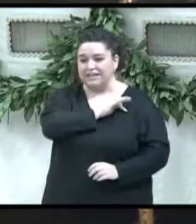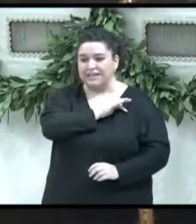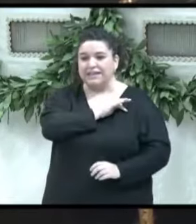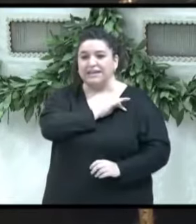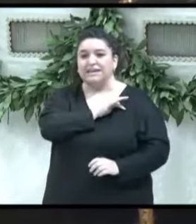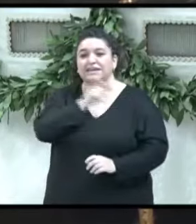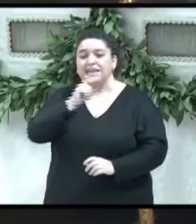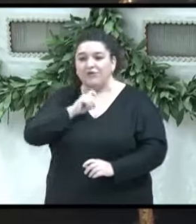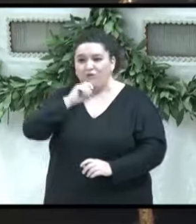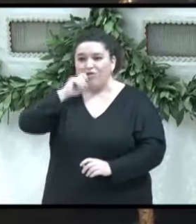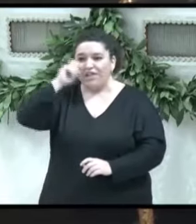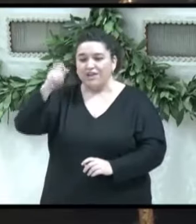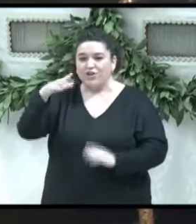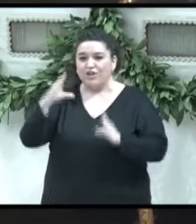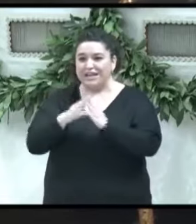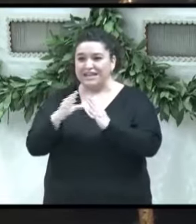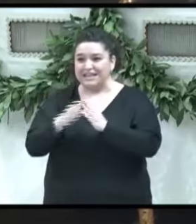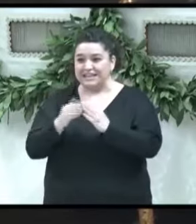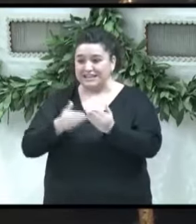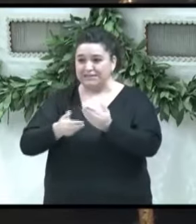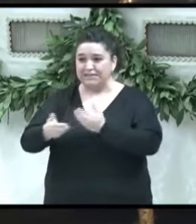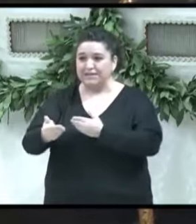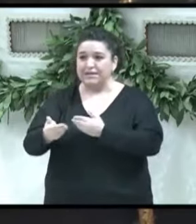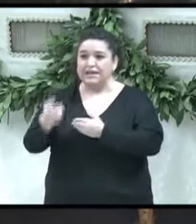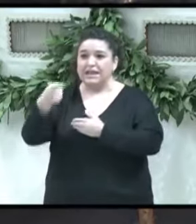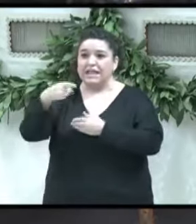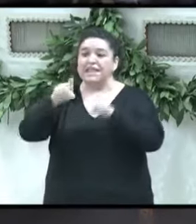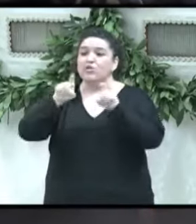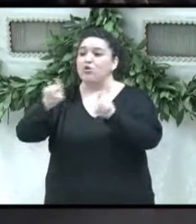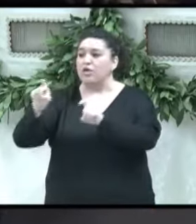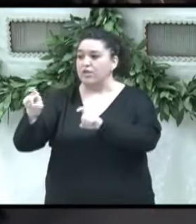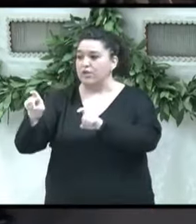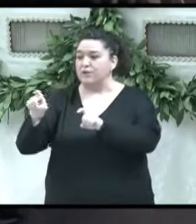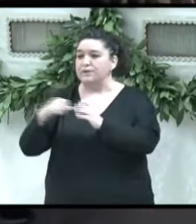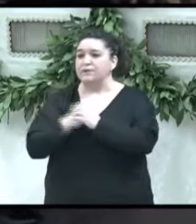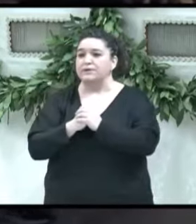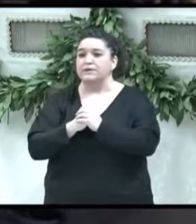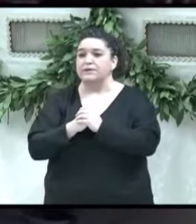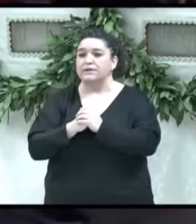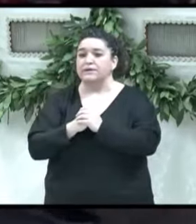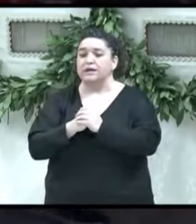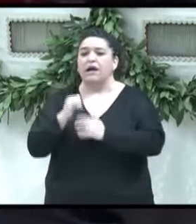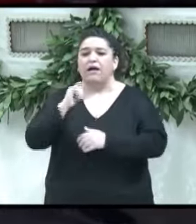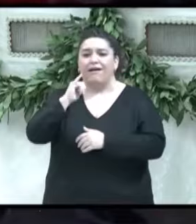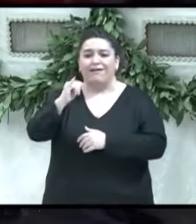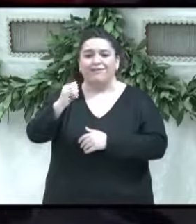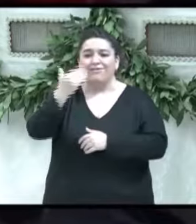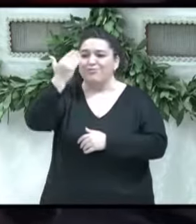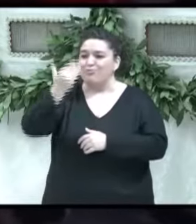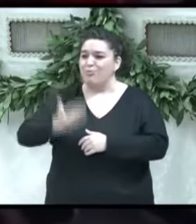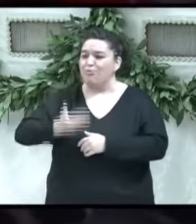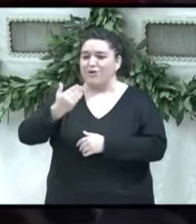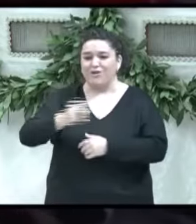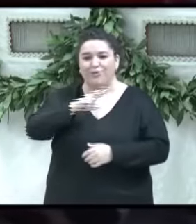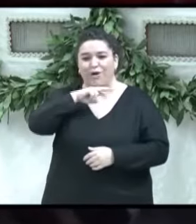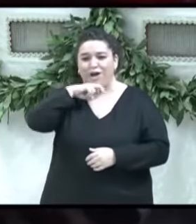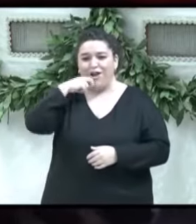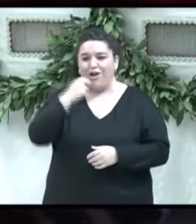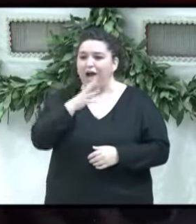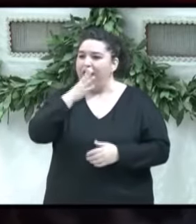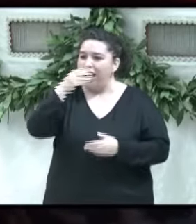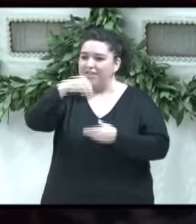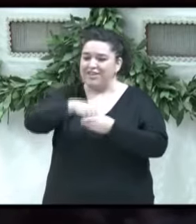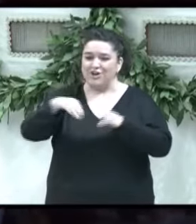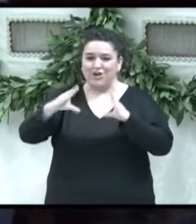esta fundación diocesana de Educación tiene tanta importancia en nuestra